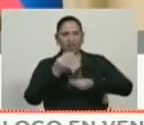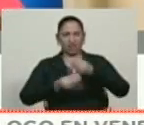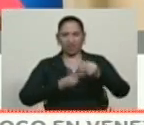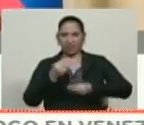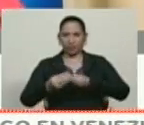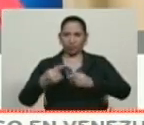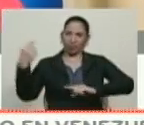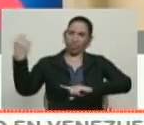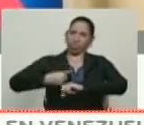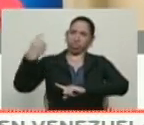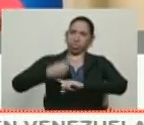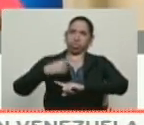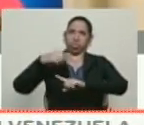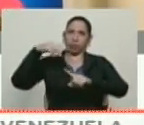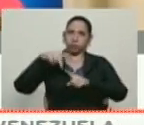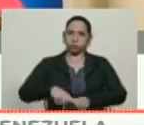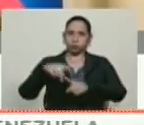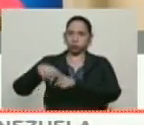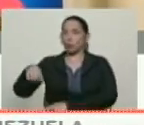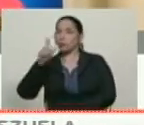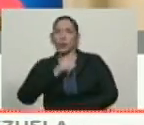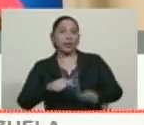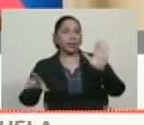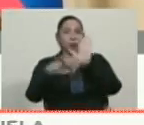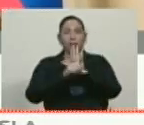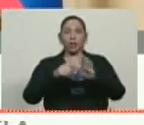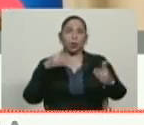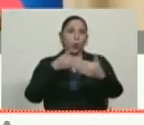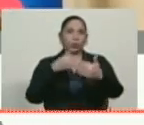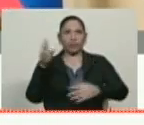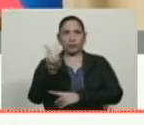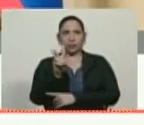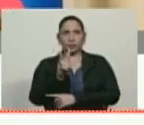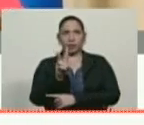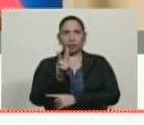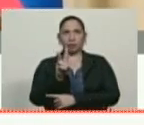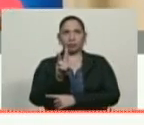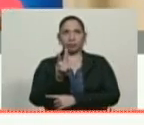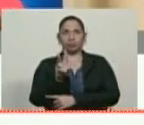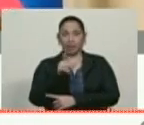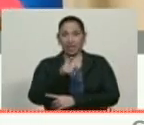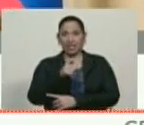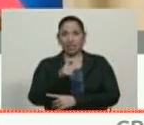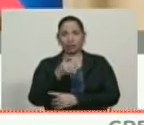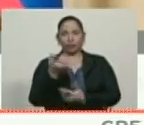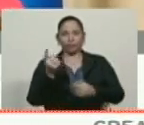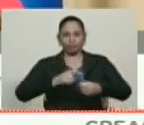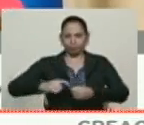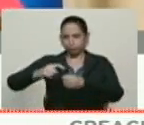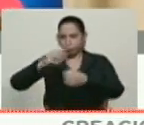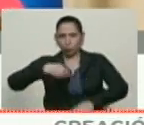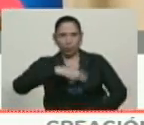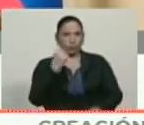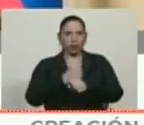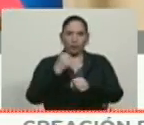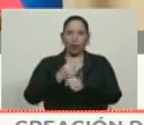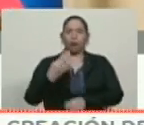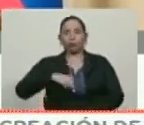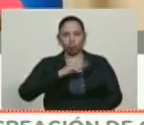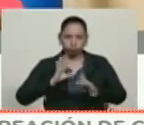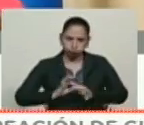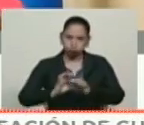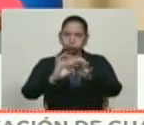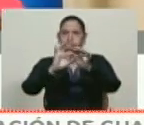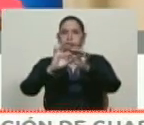unilaterales, arbitrarias e ilegales contra Venezuela. Así que esto ha formado parte de nuestra agenda. Seguiremos